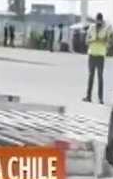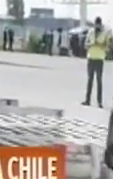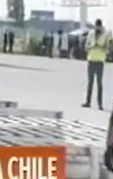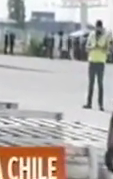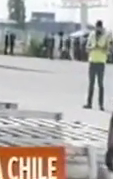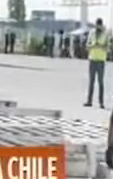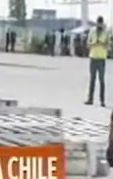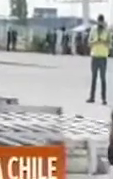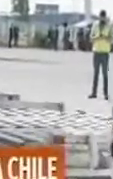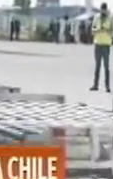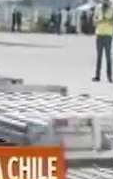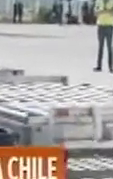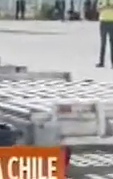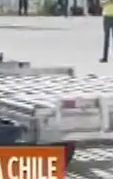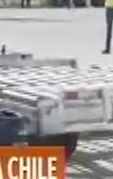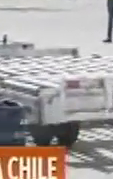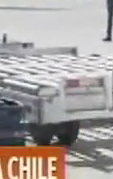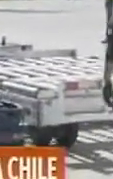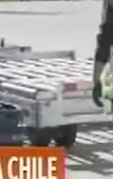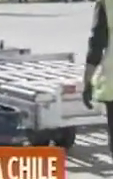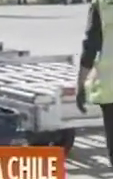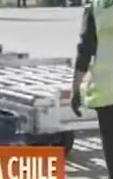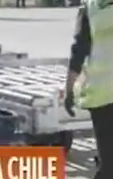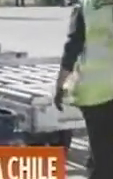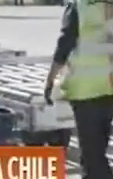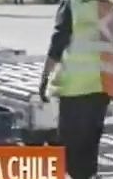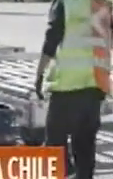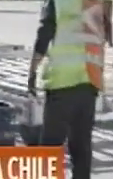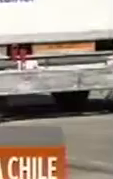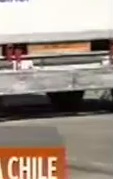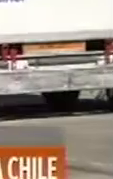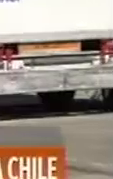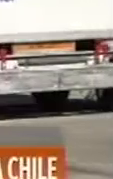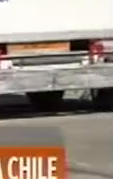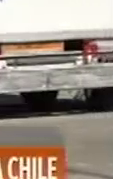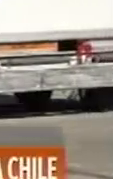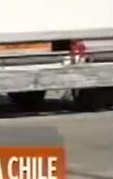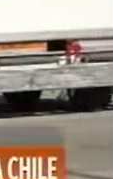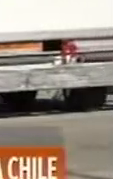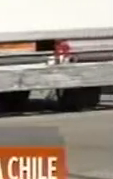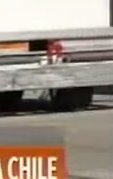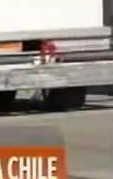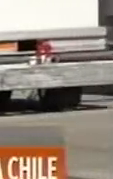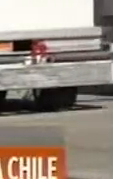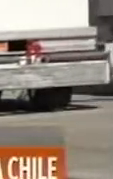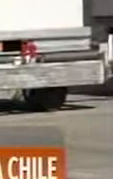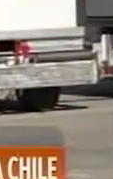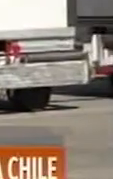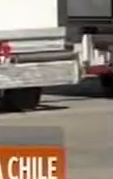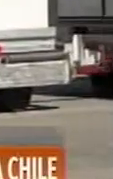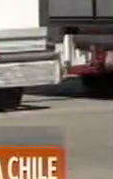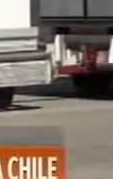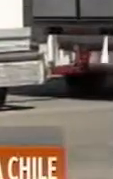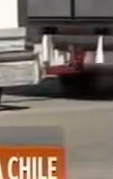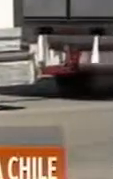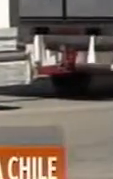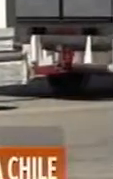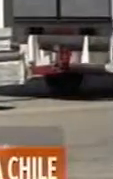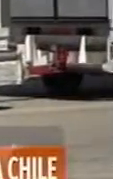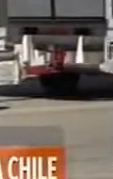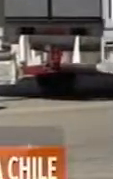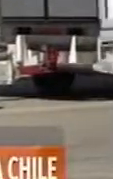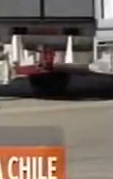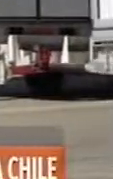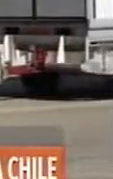instalado, y el presidente de la República se acerca al podio, donde va a dar algunas declaraciones tras la llegada